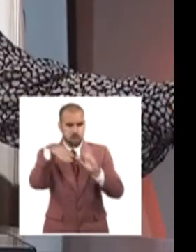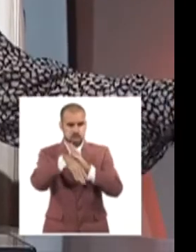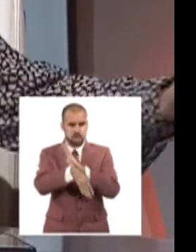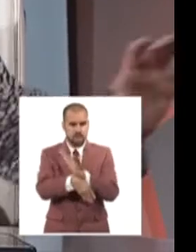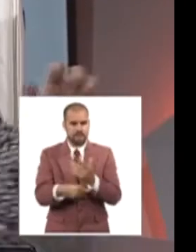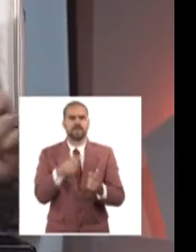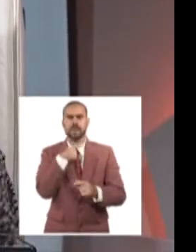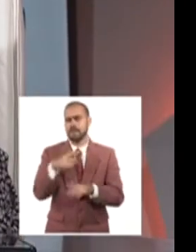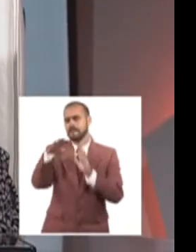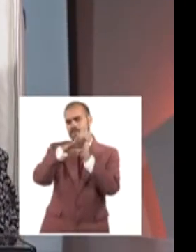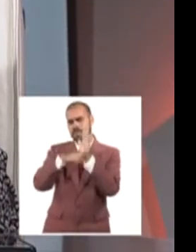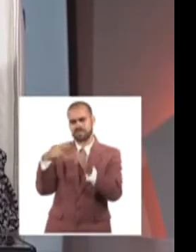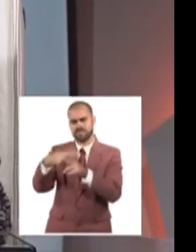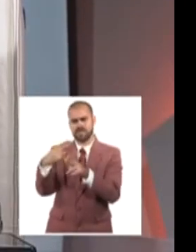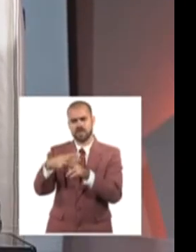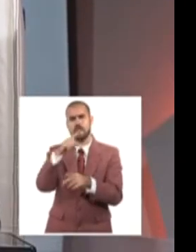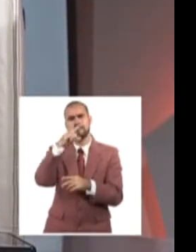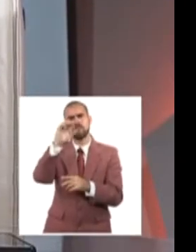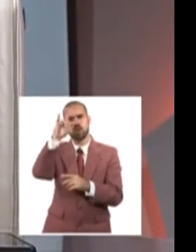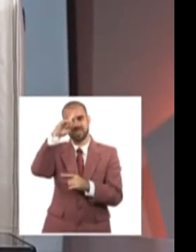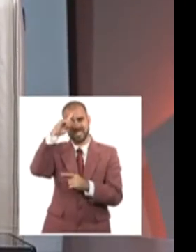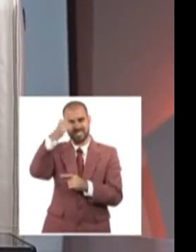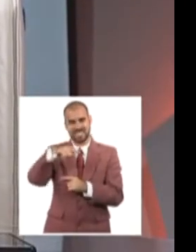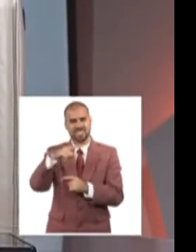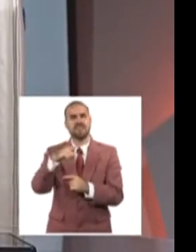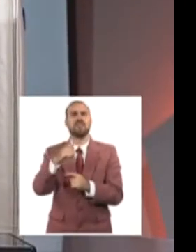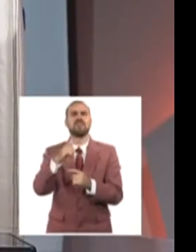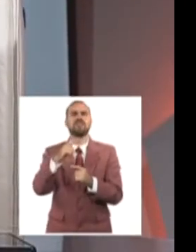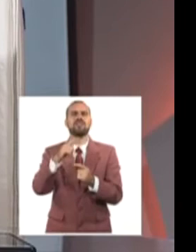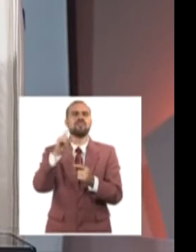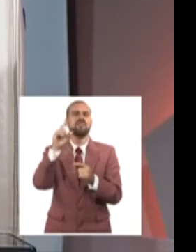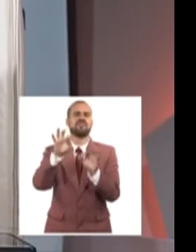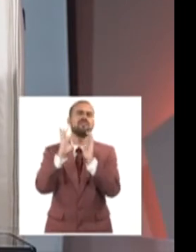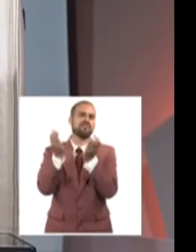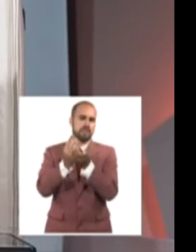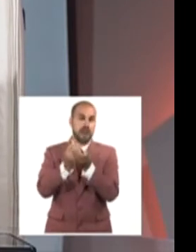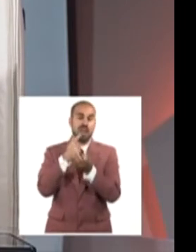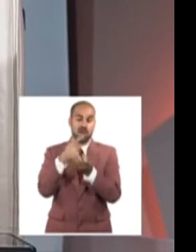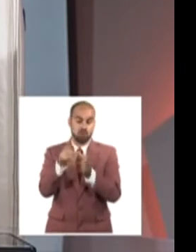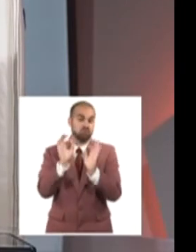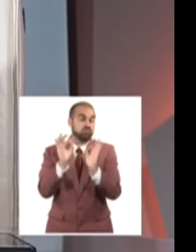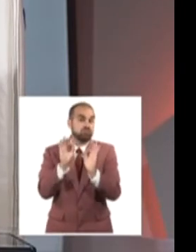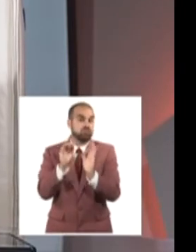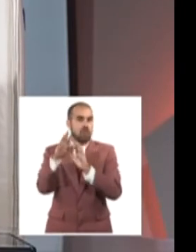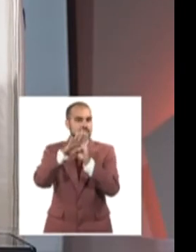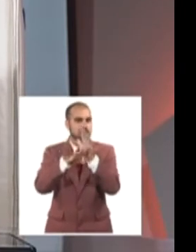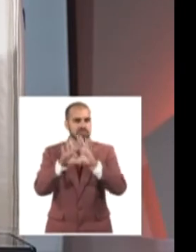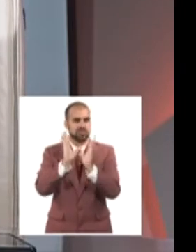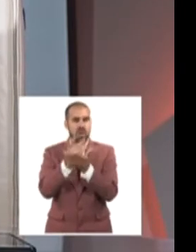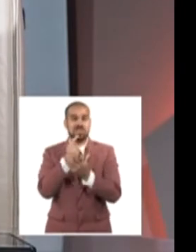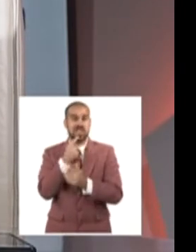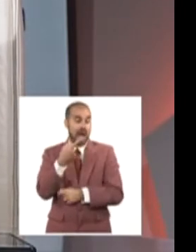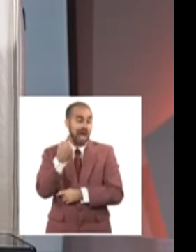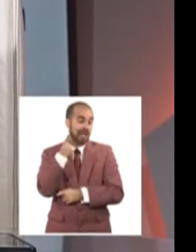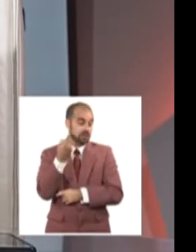insigne de los gobiernos de los partidos de los trabajadores bolsonaro el año pasado luego desmanteló y creó uno que se